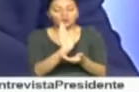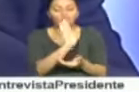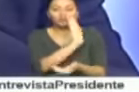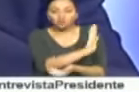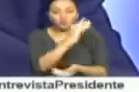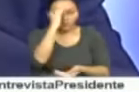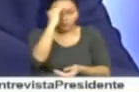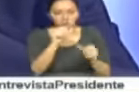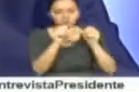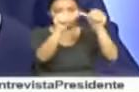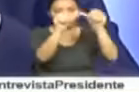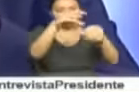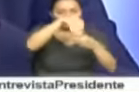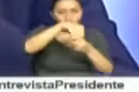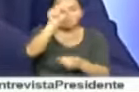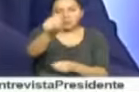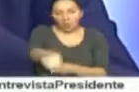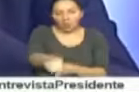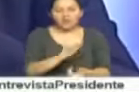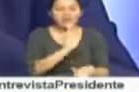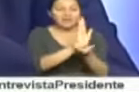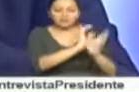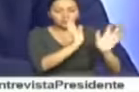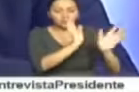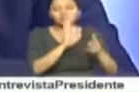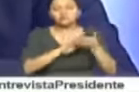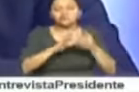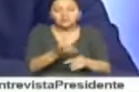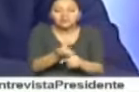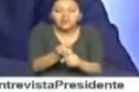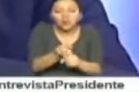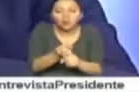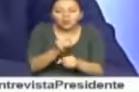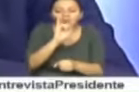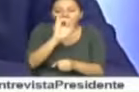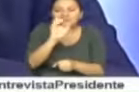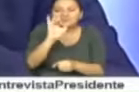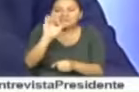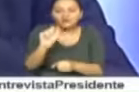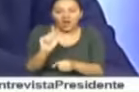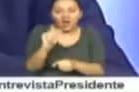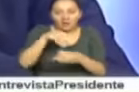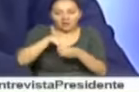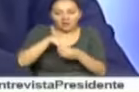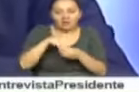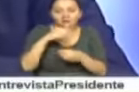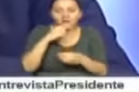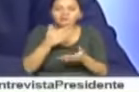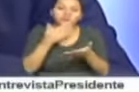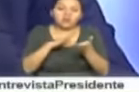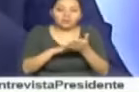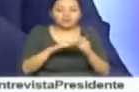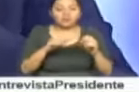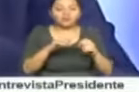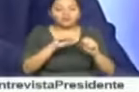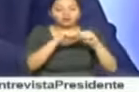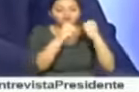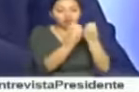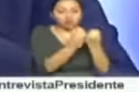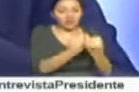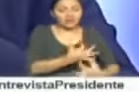autofinanciable. Dígame, ¿en qué parte del mundo la seguridad social militar es autofinanciable? En el sector civil, por 7 activos y un pasivo. Ahí sí,